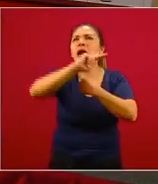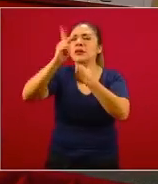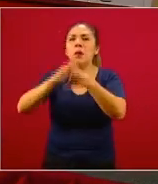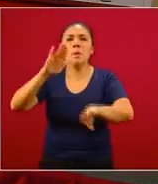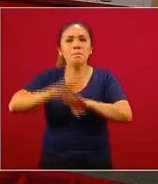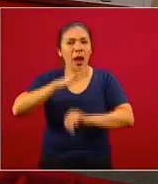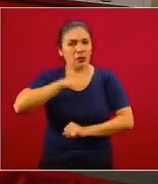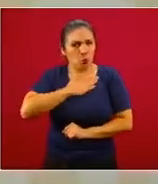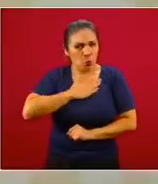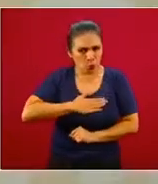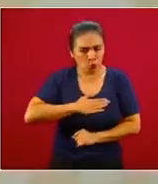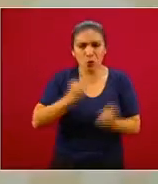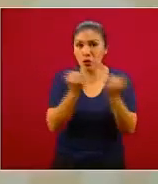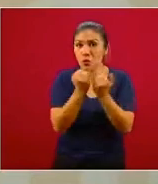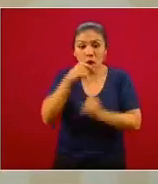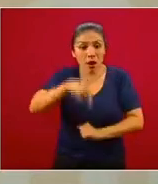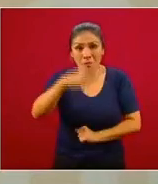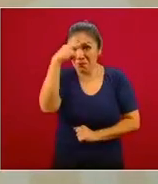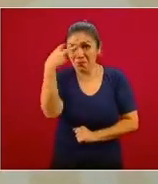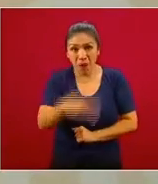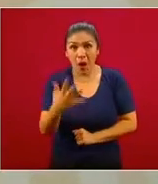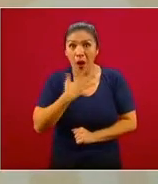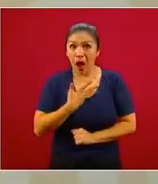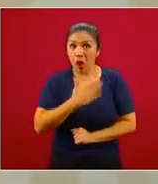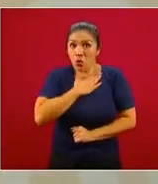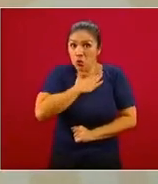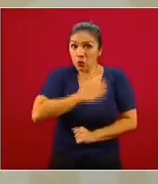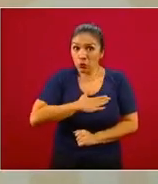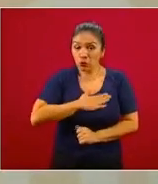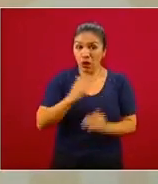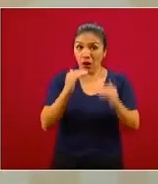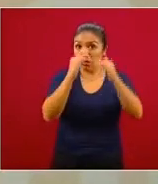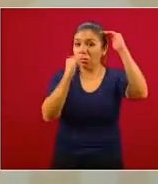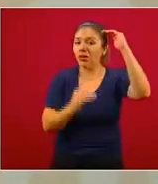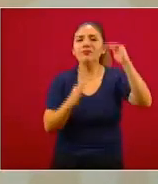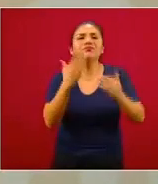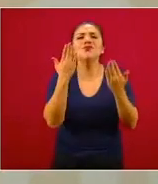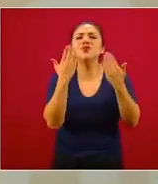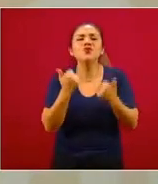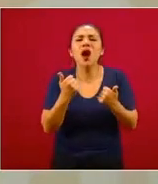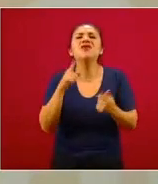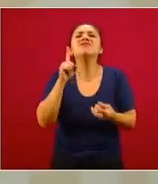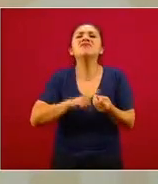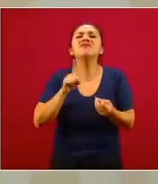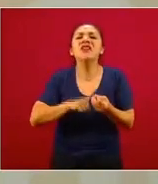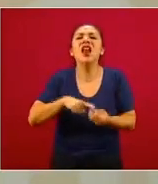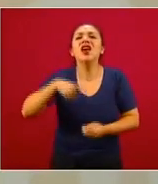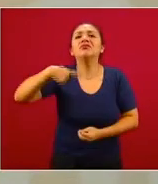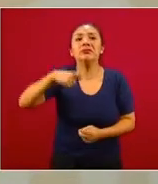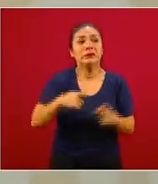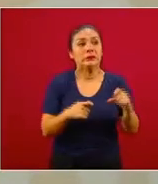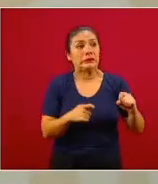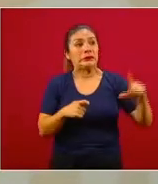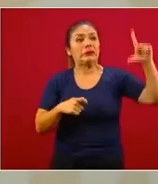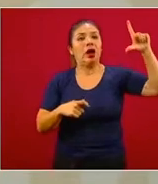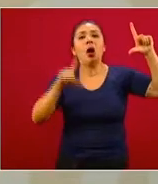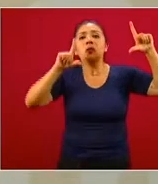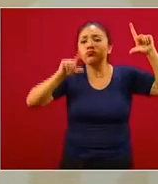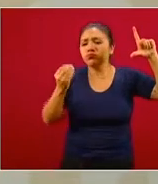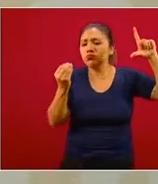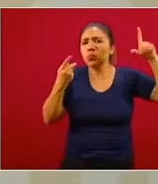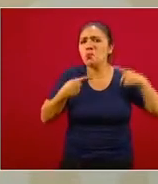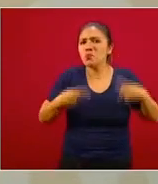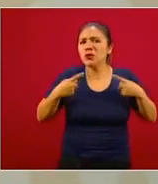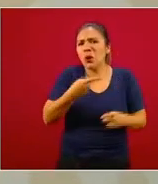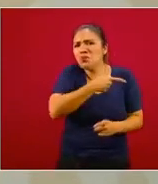equitativas, societies that México no are tiene more una equal, distribución justa de la well, riqueza, es not like una de las Mexico, where sociedades we have más this really desiguales huge en términos